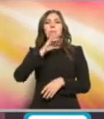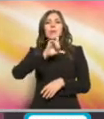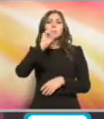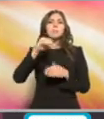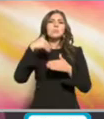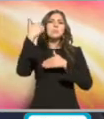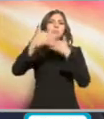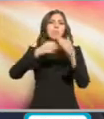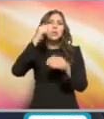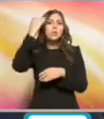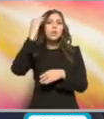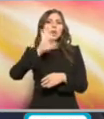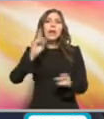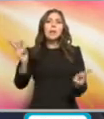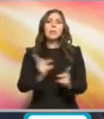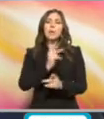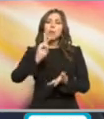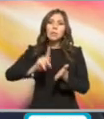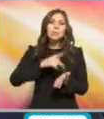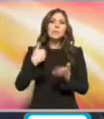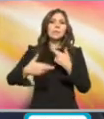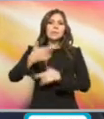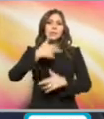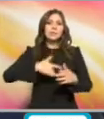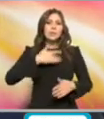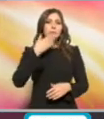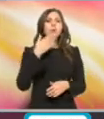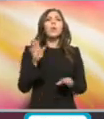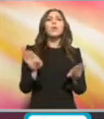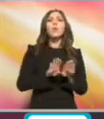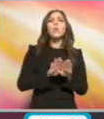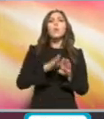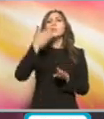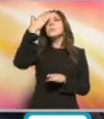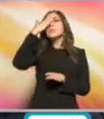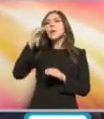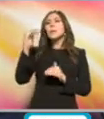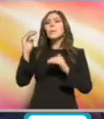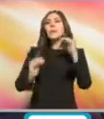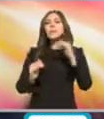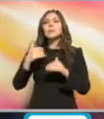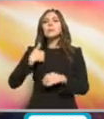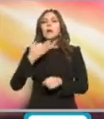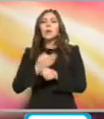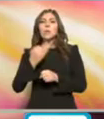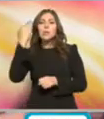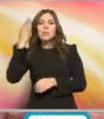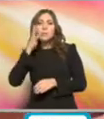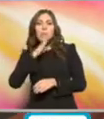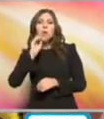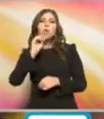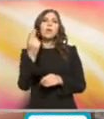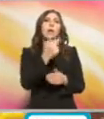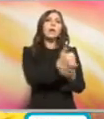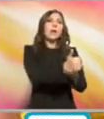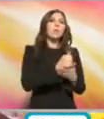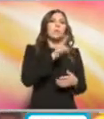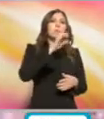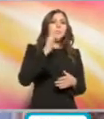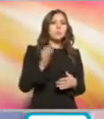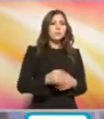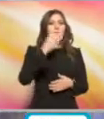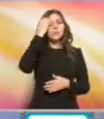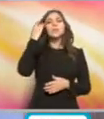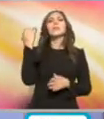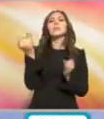a pasar. O sea, ¿cómo discernir de cuándo es una cosa y cuándo ya requiero ayuda? Haces una gran pregunta porque decimos, ¿en qué momento debo ir